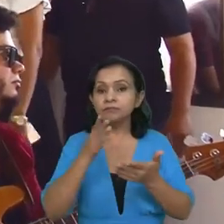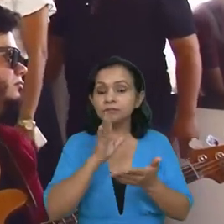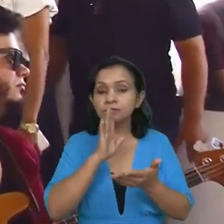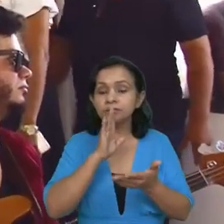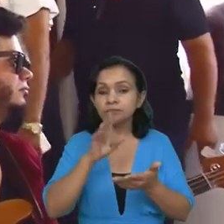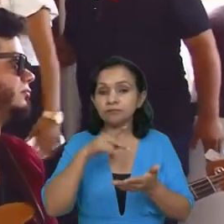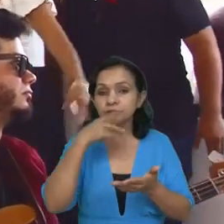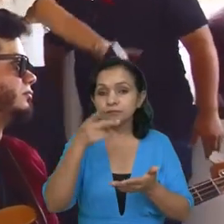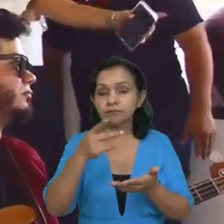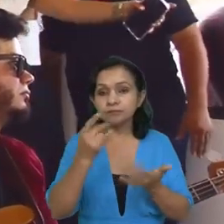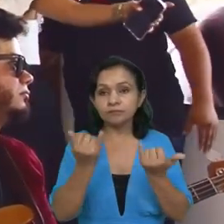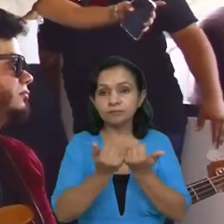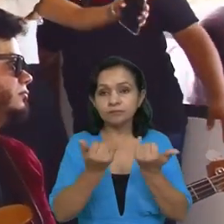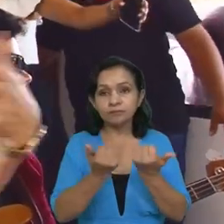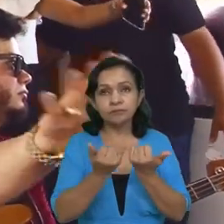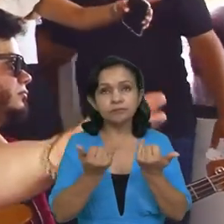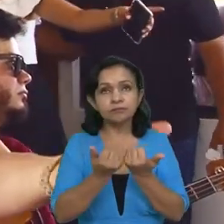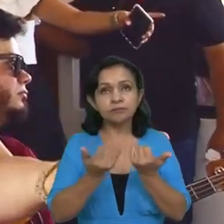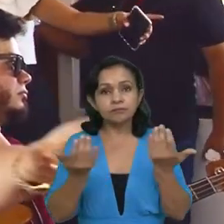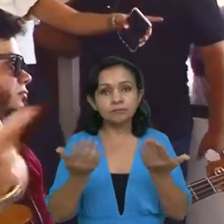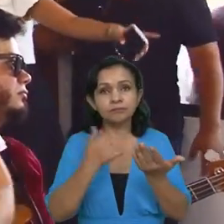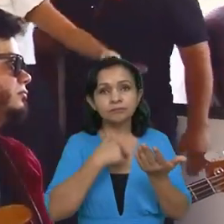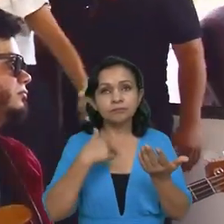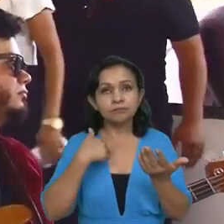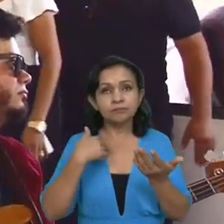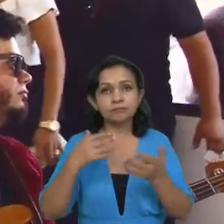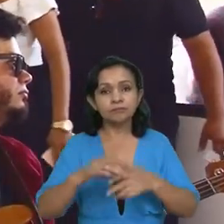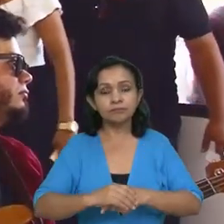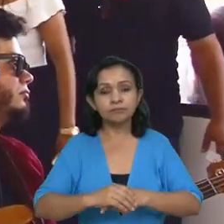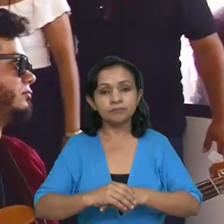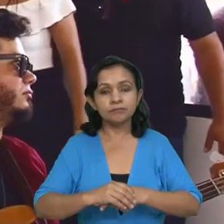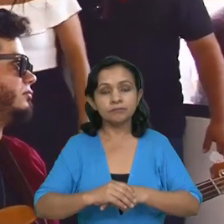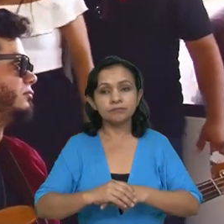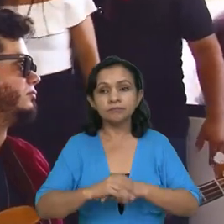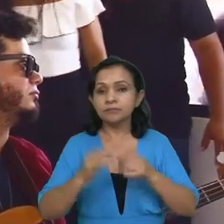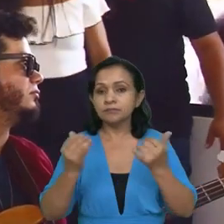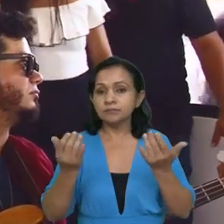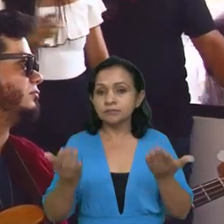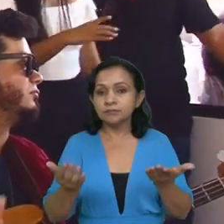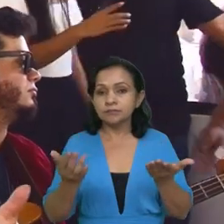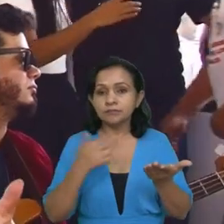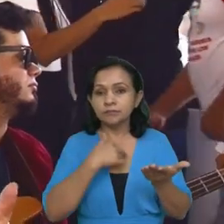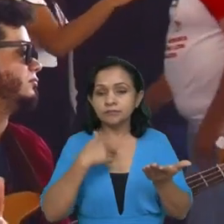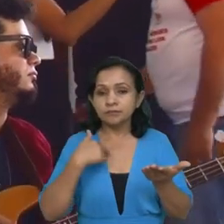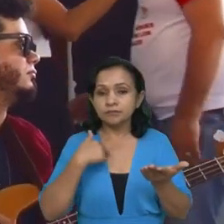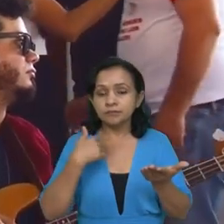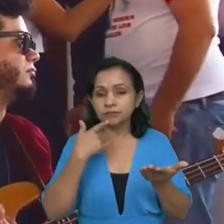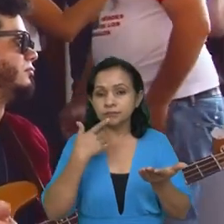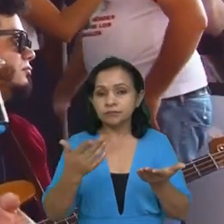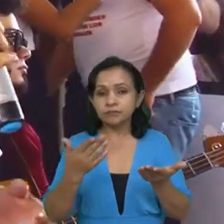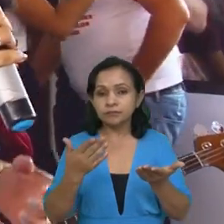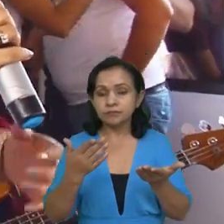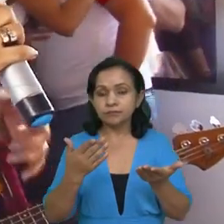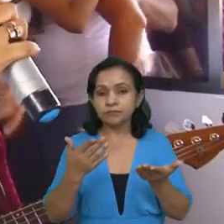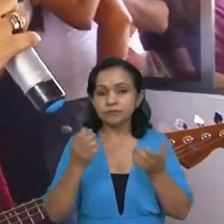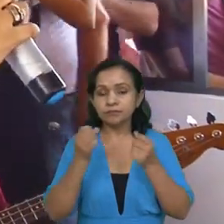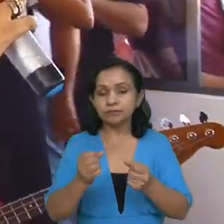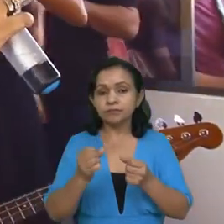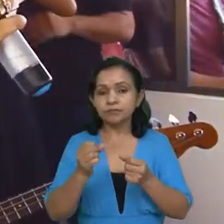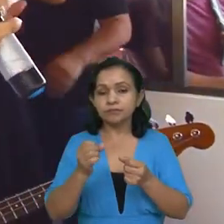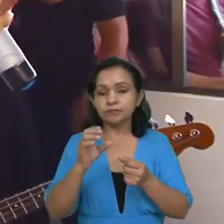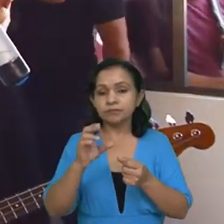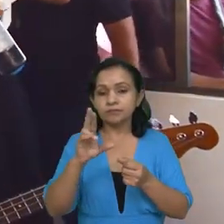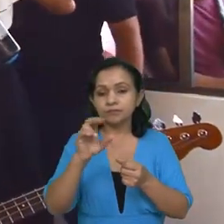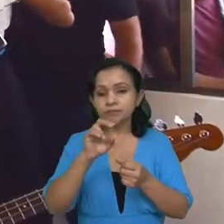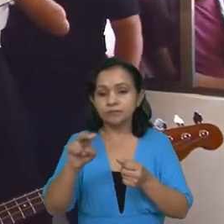por permitirles hacer este homenaje muy sentido con mucho cariño con mucho amor para el compañero arnold lo